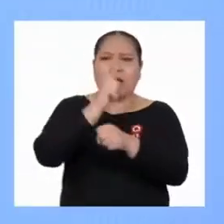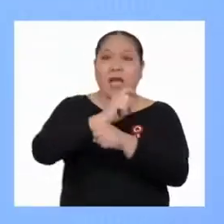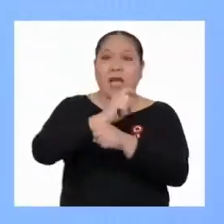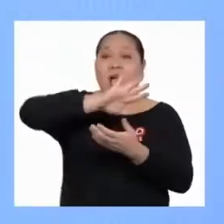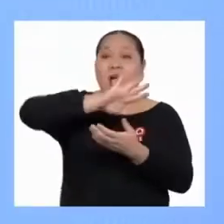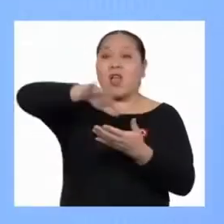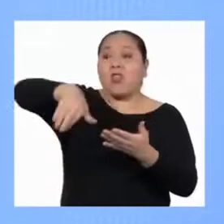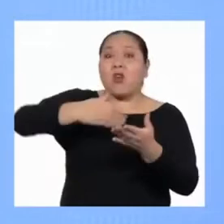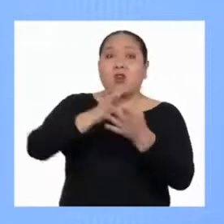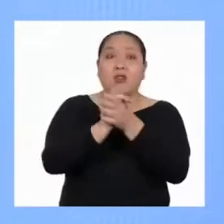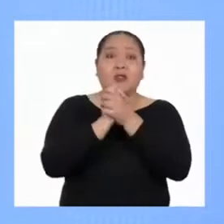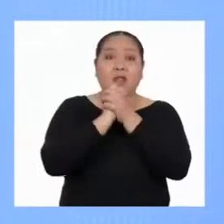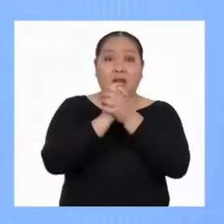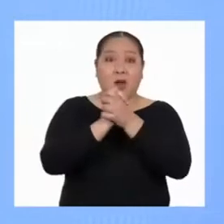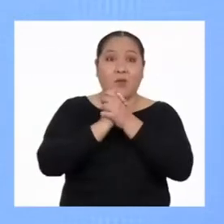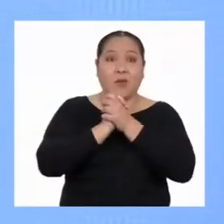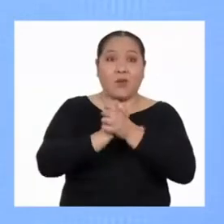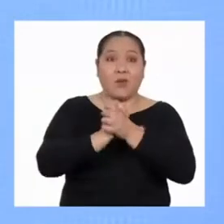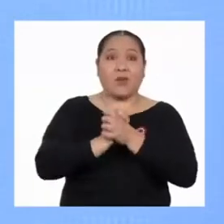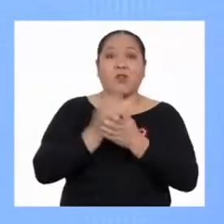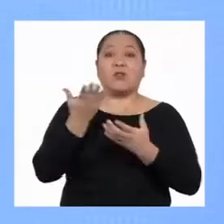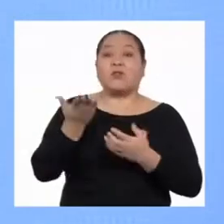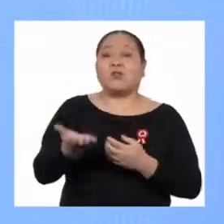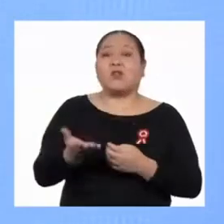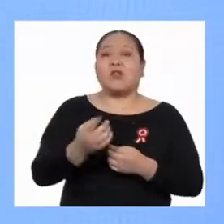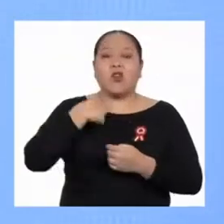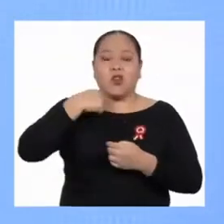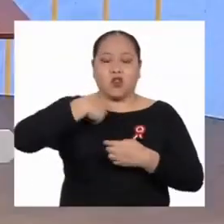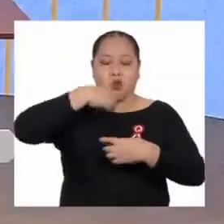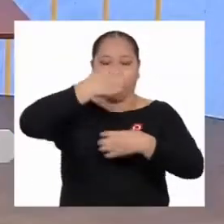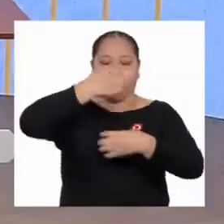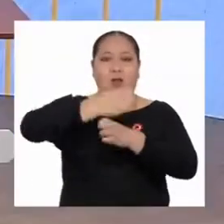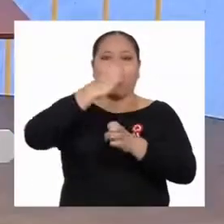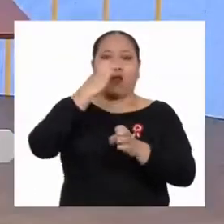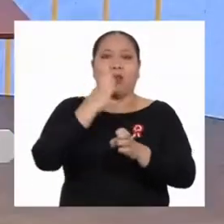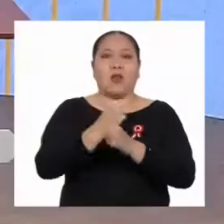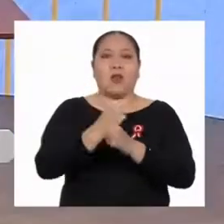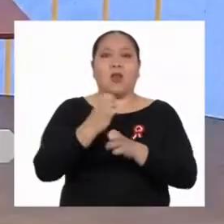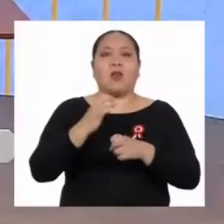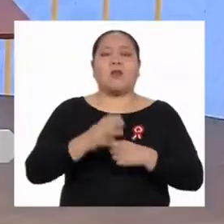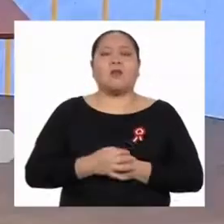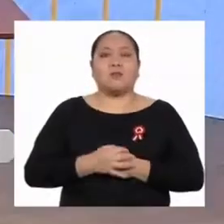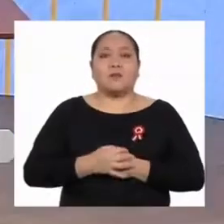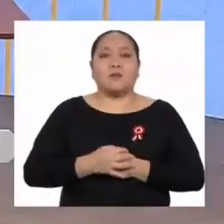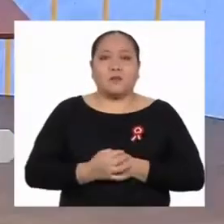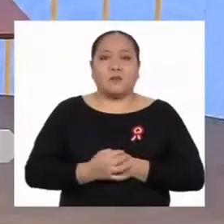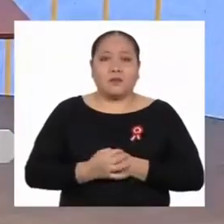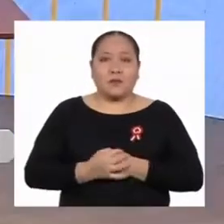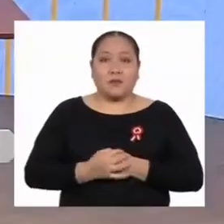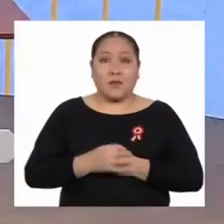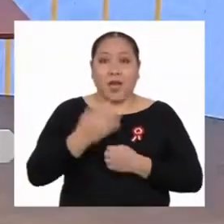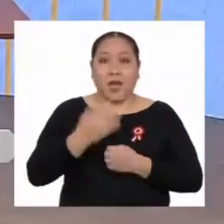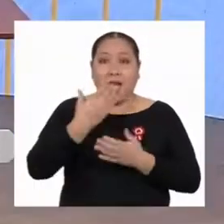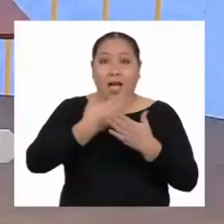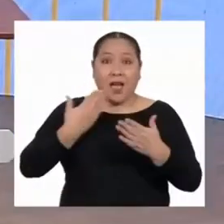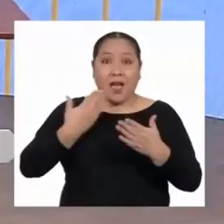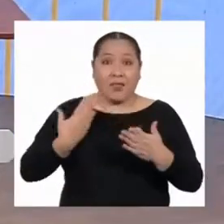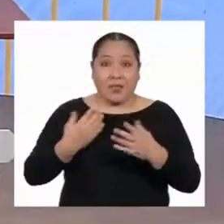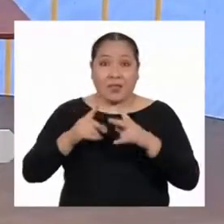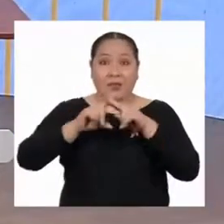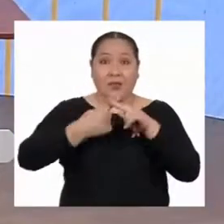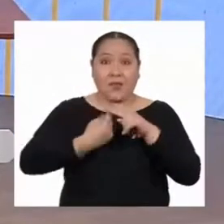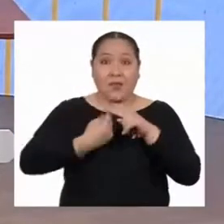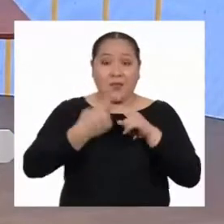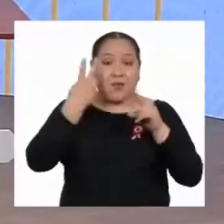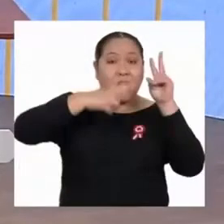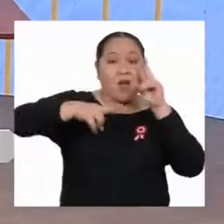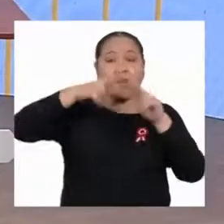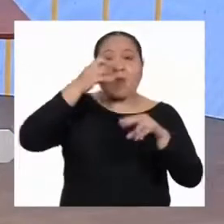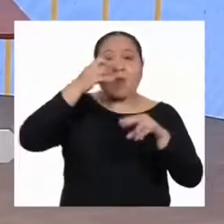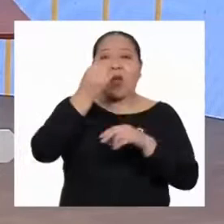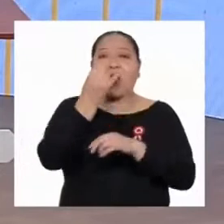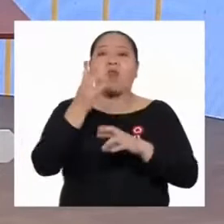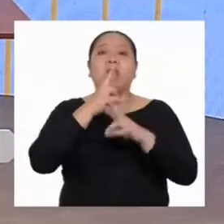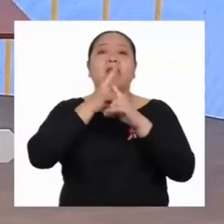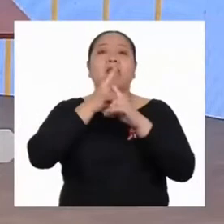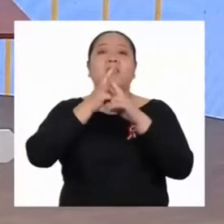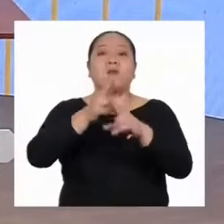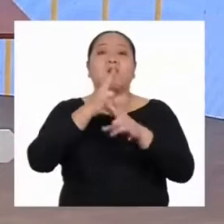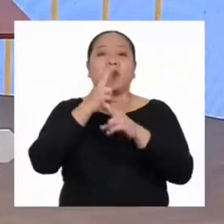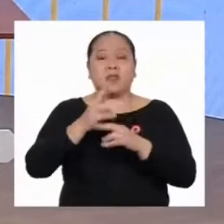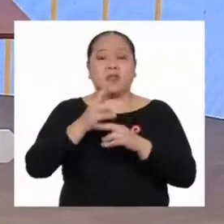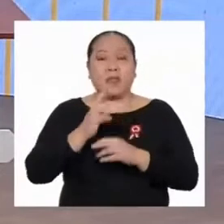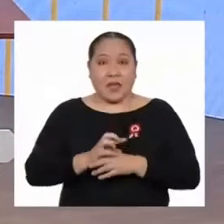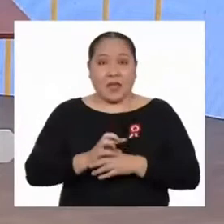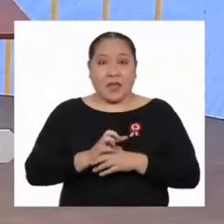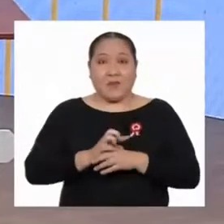nuestras amigas y amigos lo que he creado. Antes de comenzar, veamos algunos resultados del reto